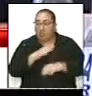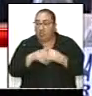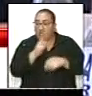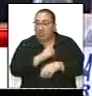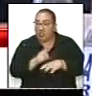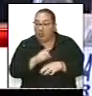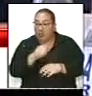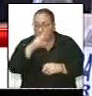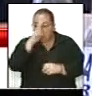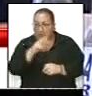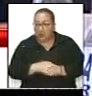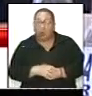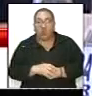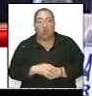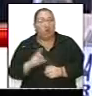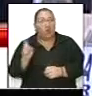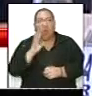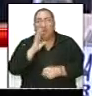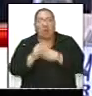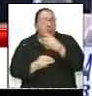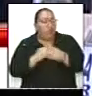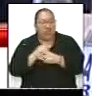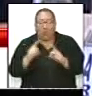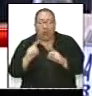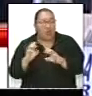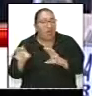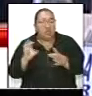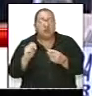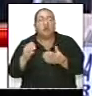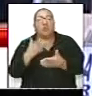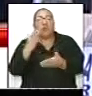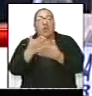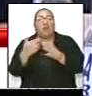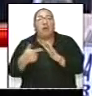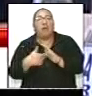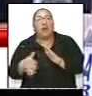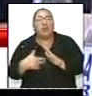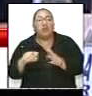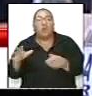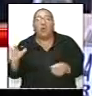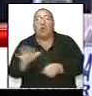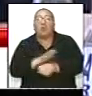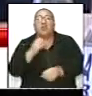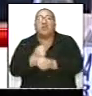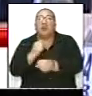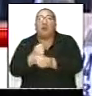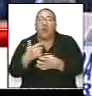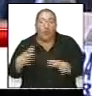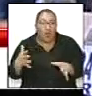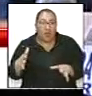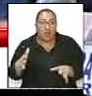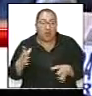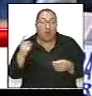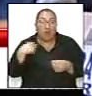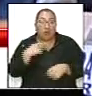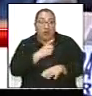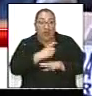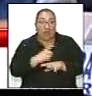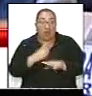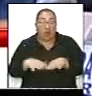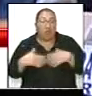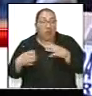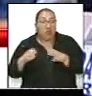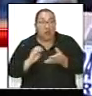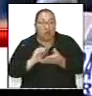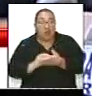veces en el Perú, no hablo en el mundo, genera vacíos ocupacionales. ¿Por qué? Porque el desarrollo nos da la oportunidad de poder generar